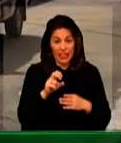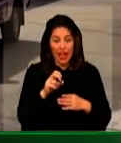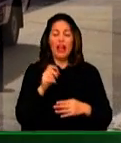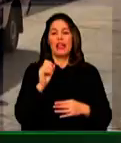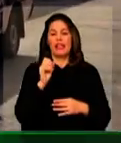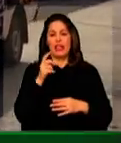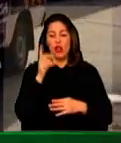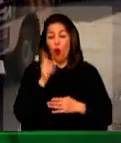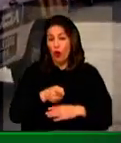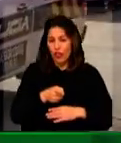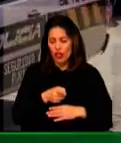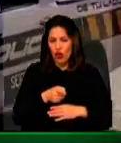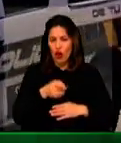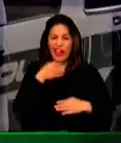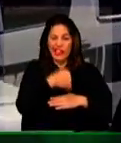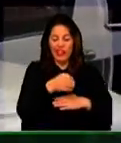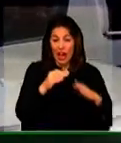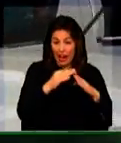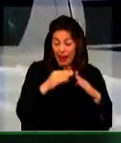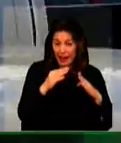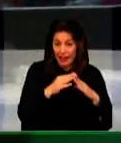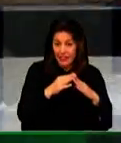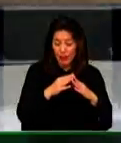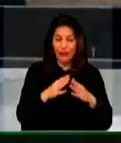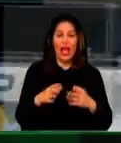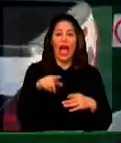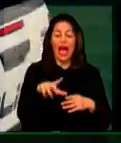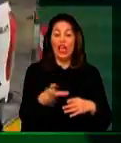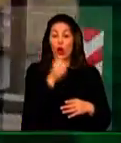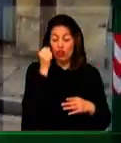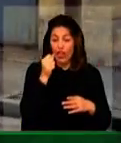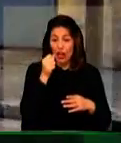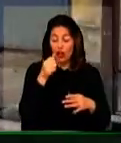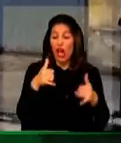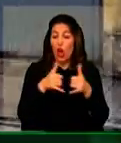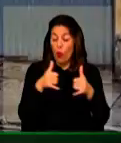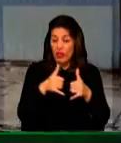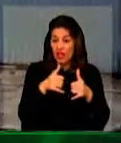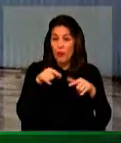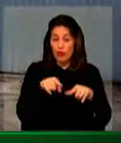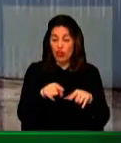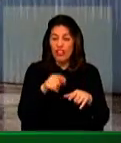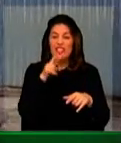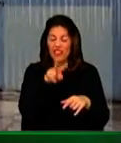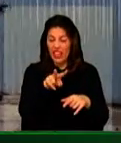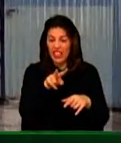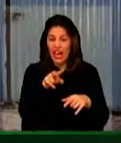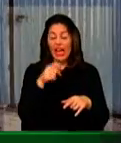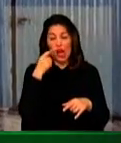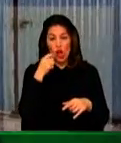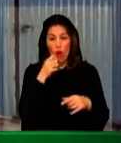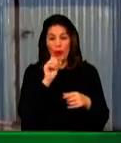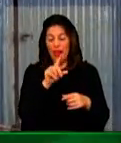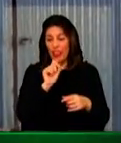individuo. En el lugar, los policías encontraron, entre otras cosas, chats de WhatsApp donde él ofrecía a la menor. También en esos celulares incautados